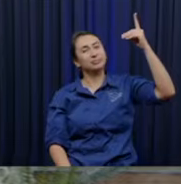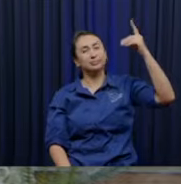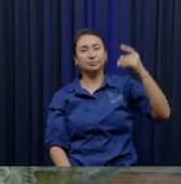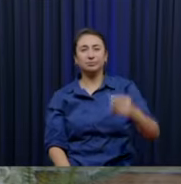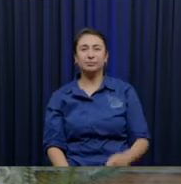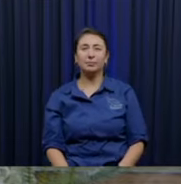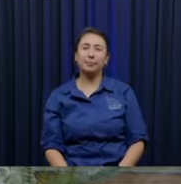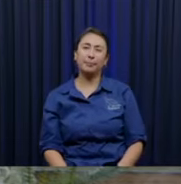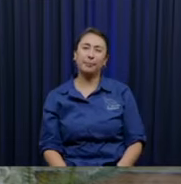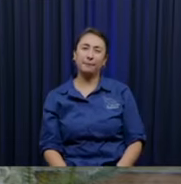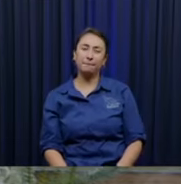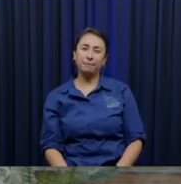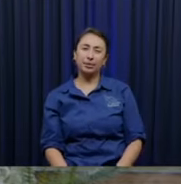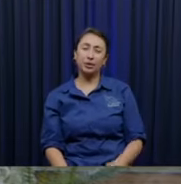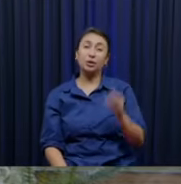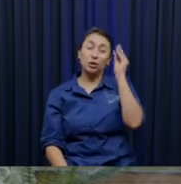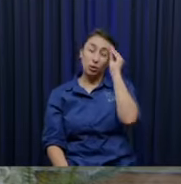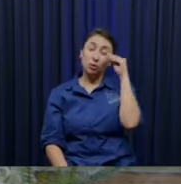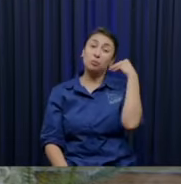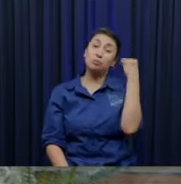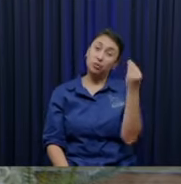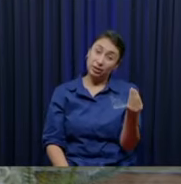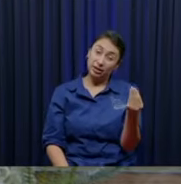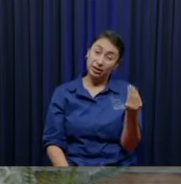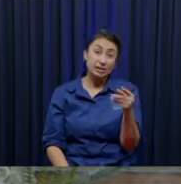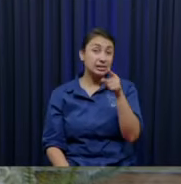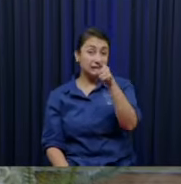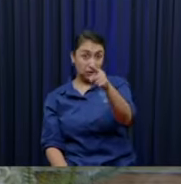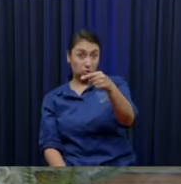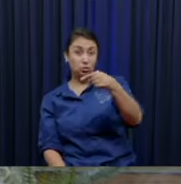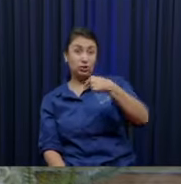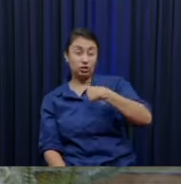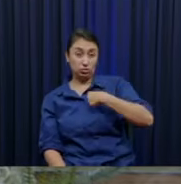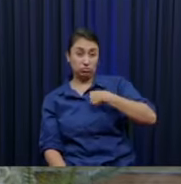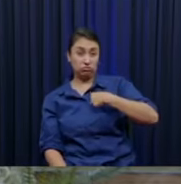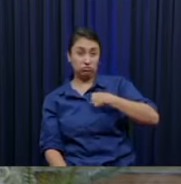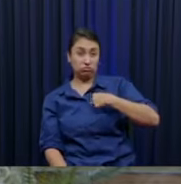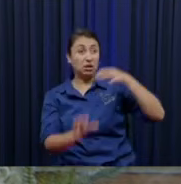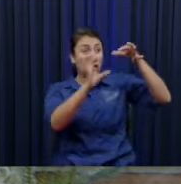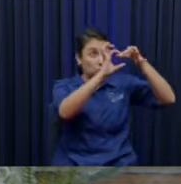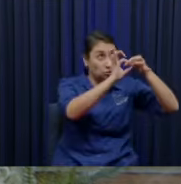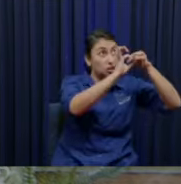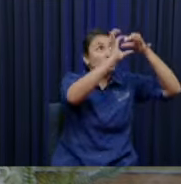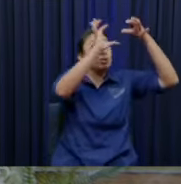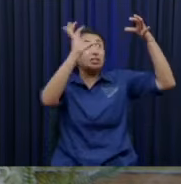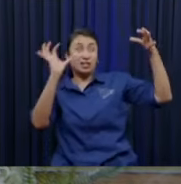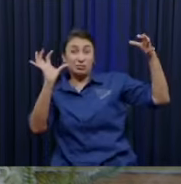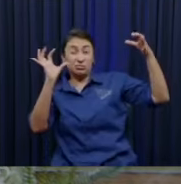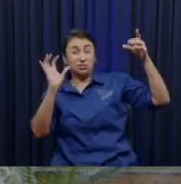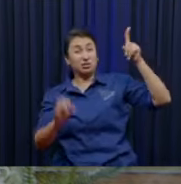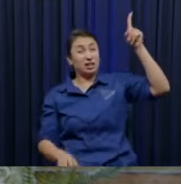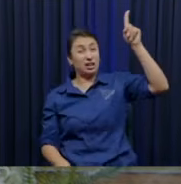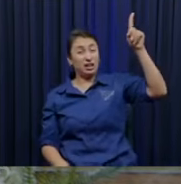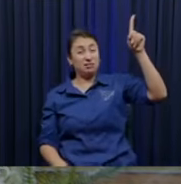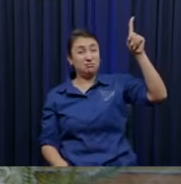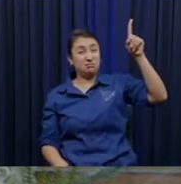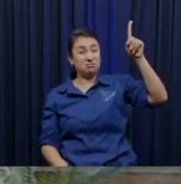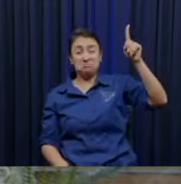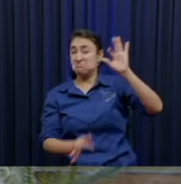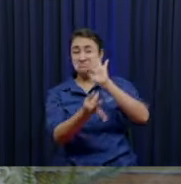es alabar la alabanza. Y nosotros no venimos a alabar la alabanza, nosotros venimos a alabar a